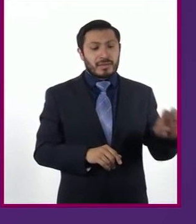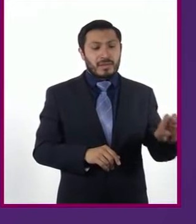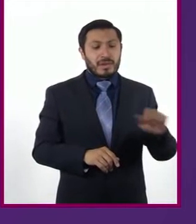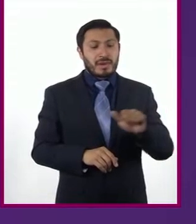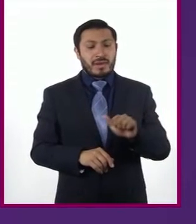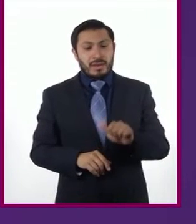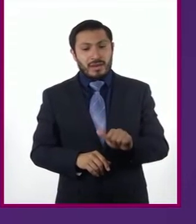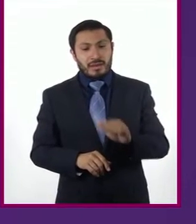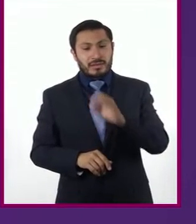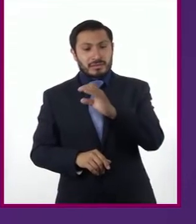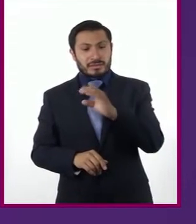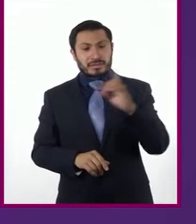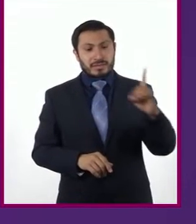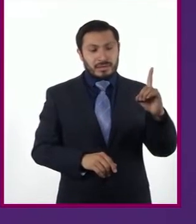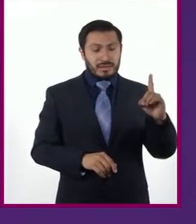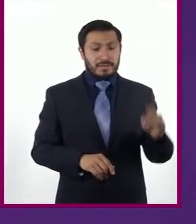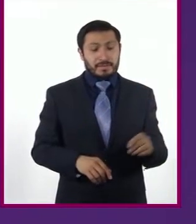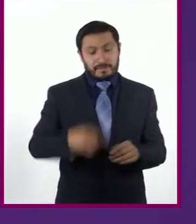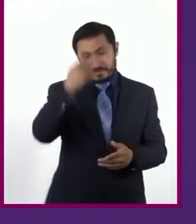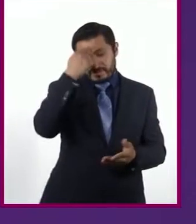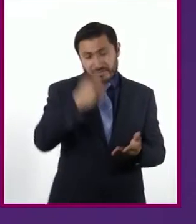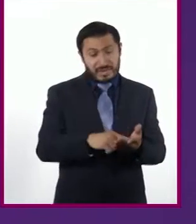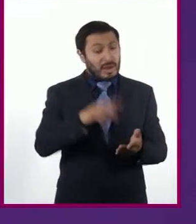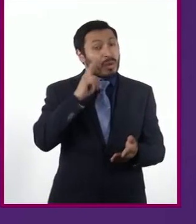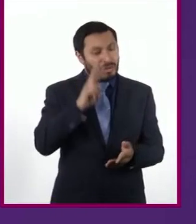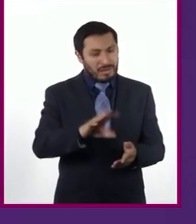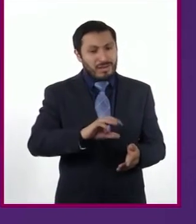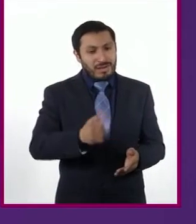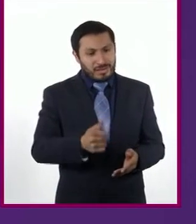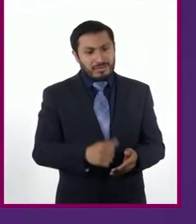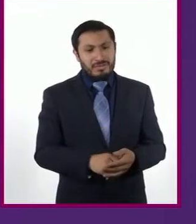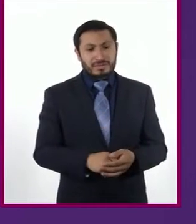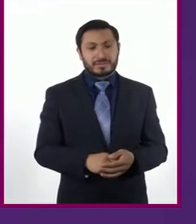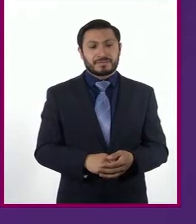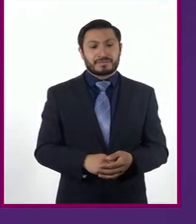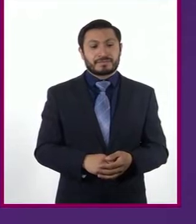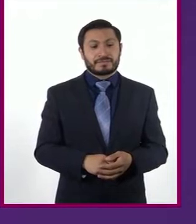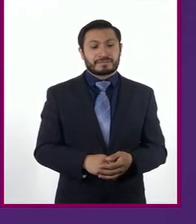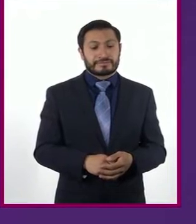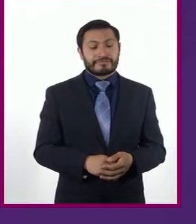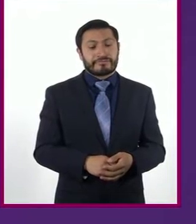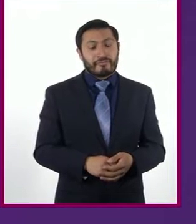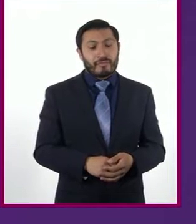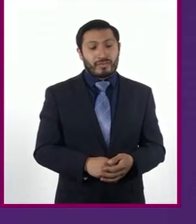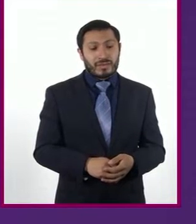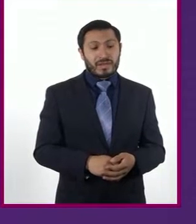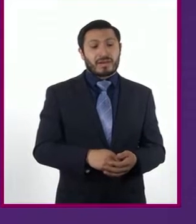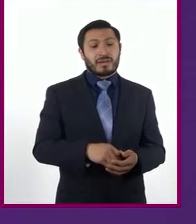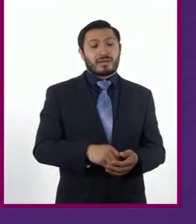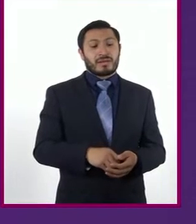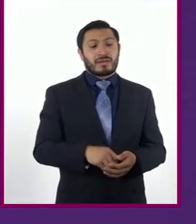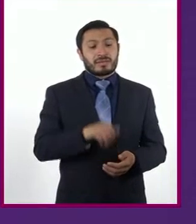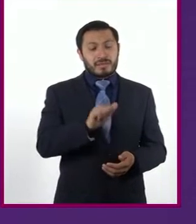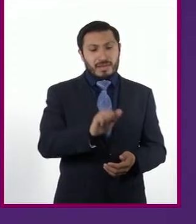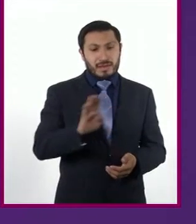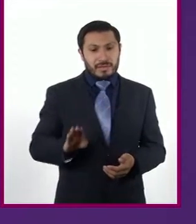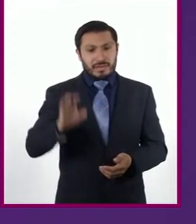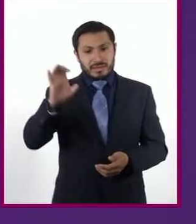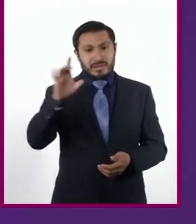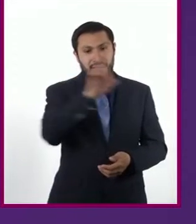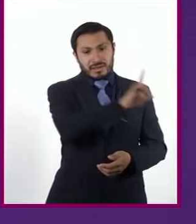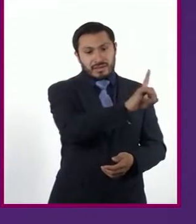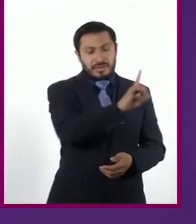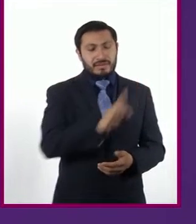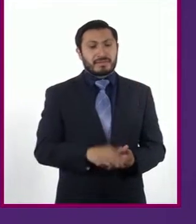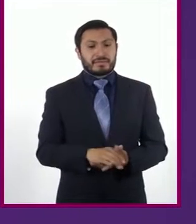A, C, D. Y supongo que el segundo cuadrilátero ya saltó a tu vista, formado por los vértices A, B, C,